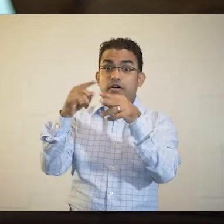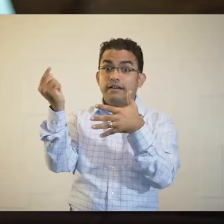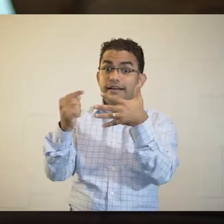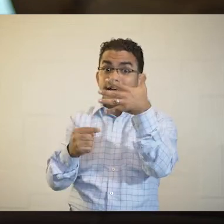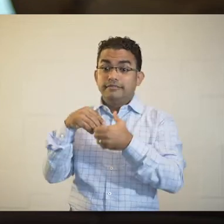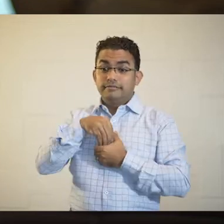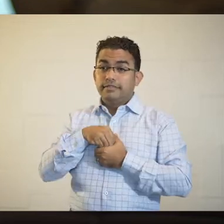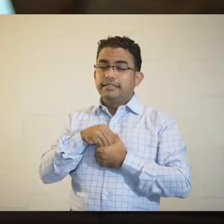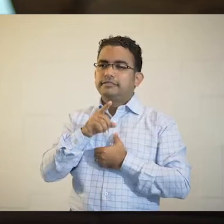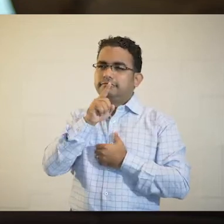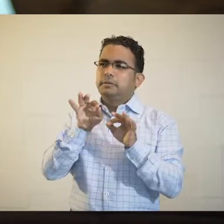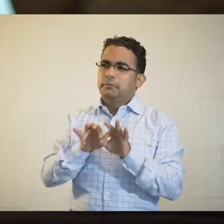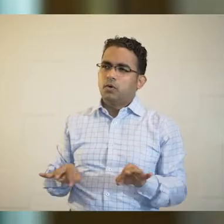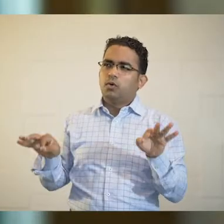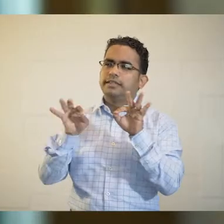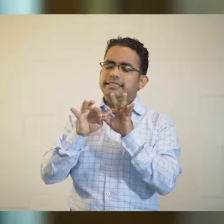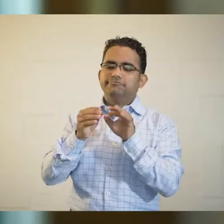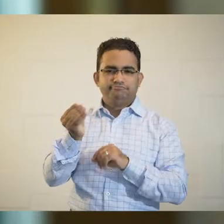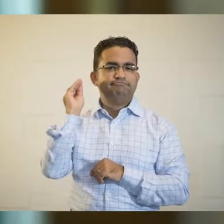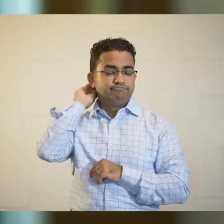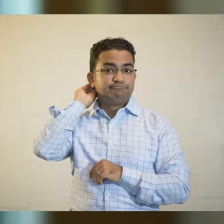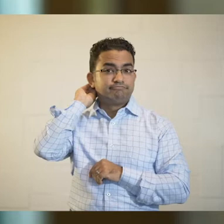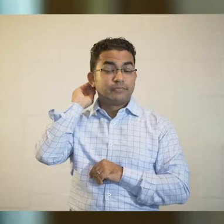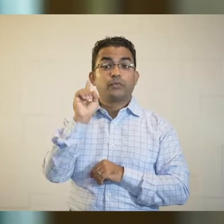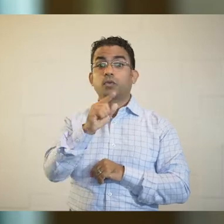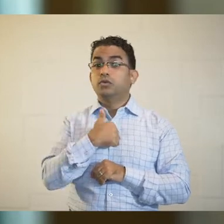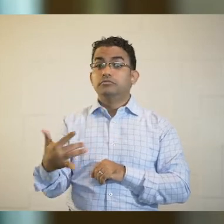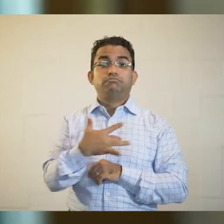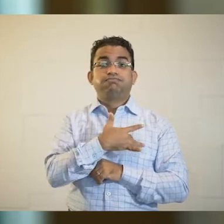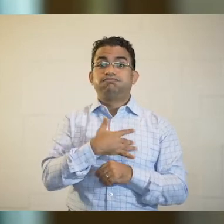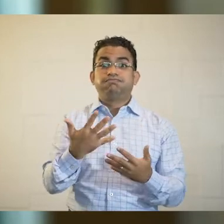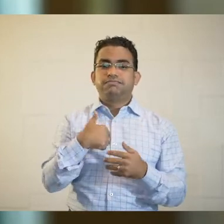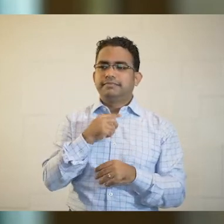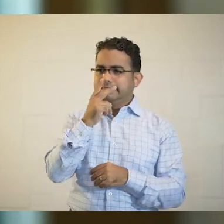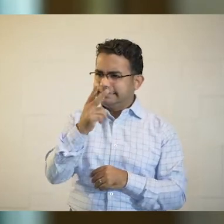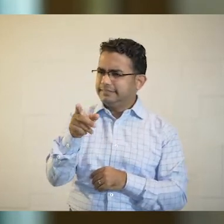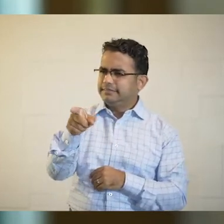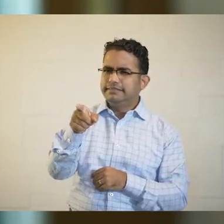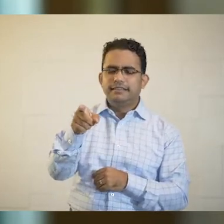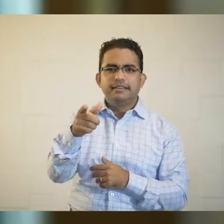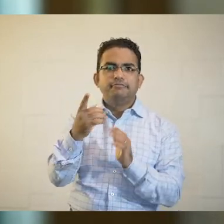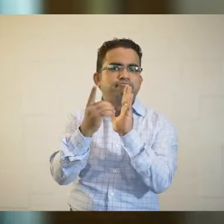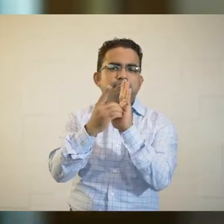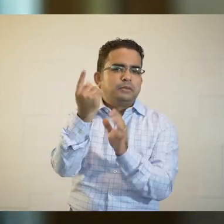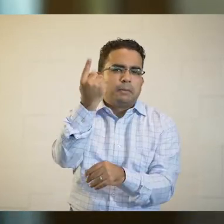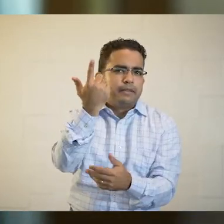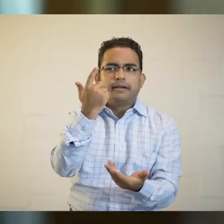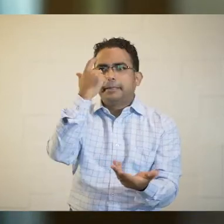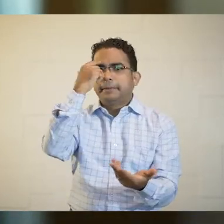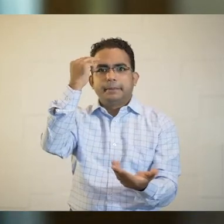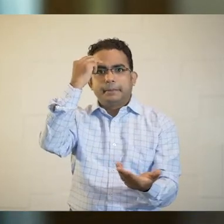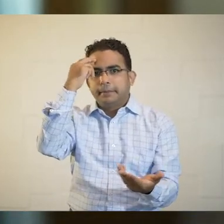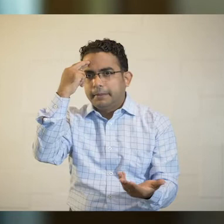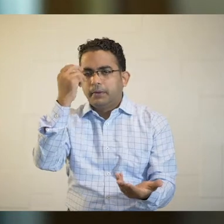Recordarme de valores. A mí lo que más me toca de acercarme a una persona con algún tipo de capacidad